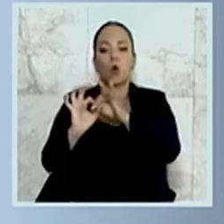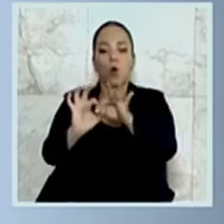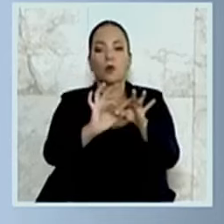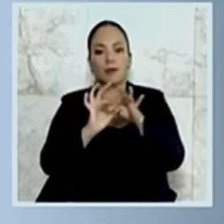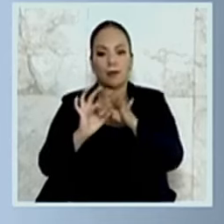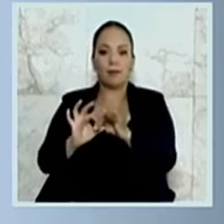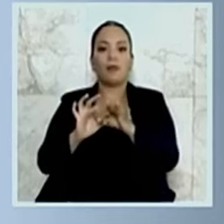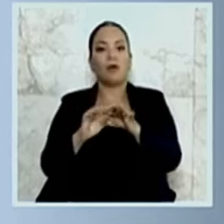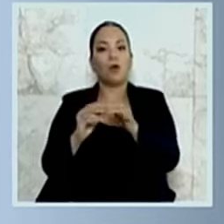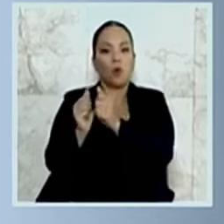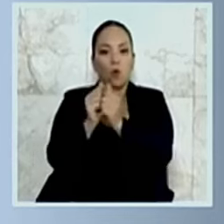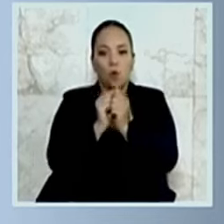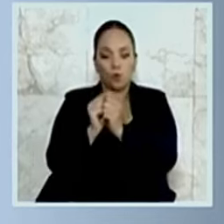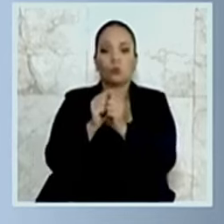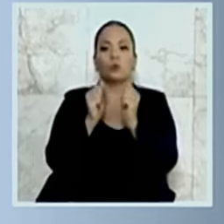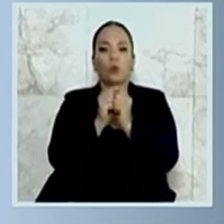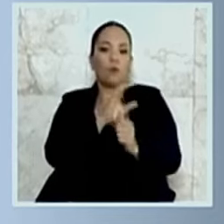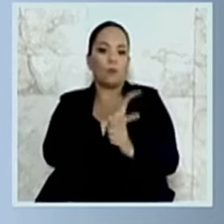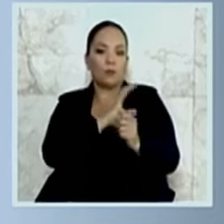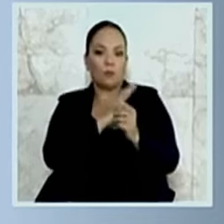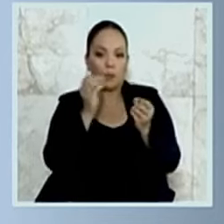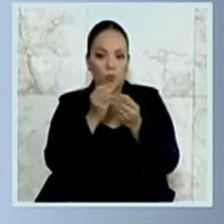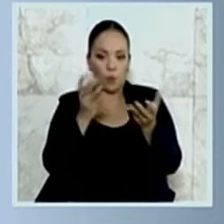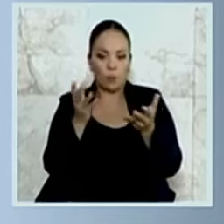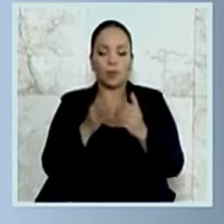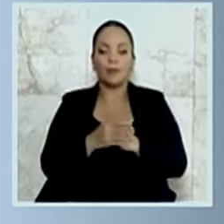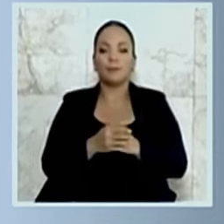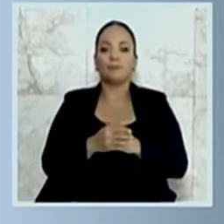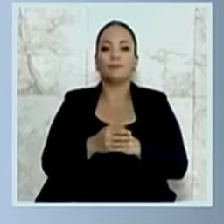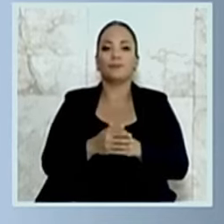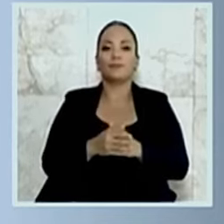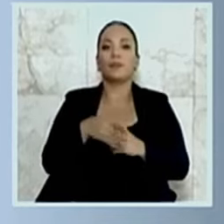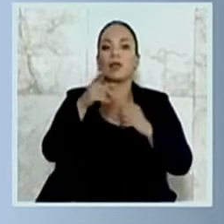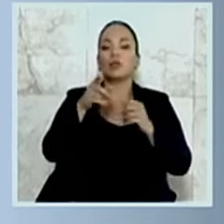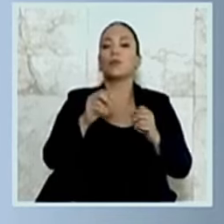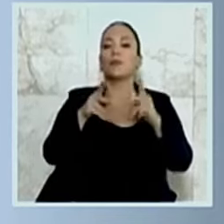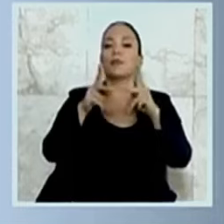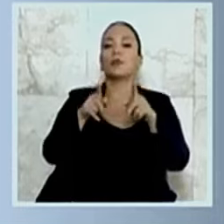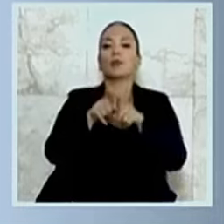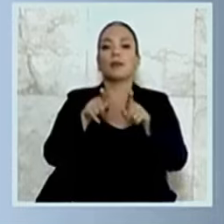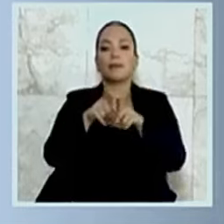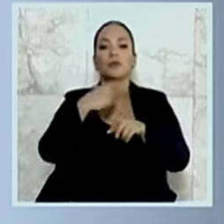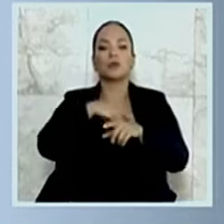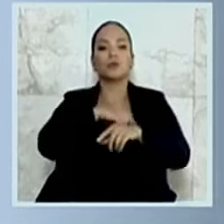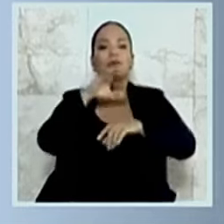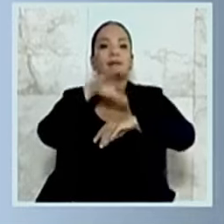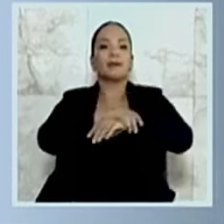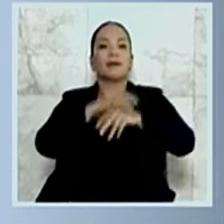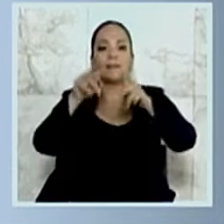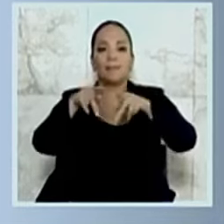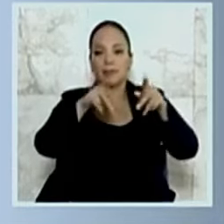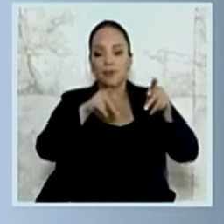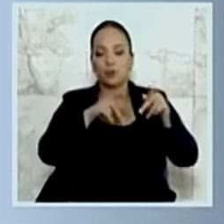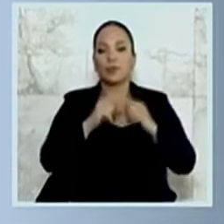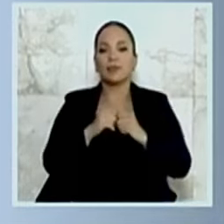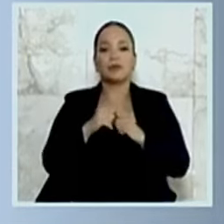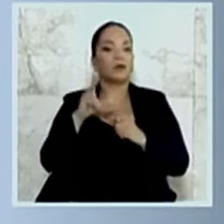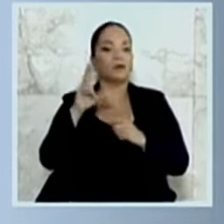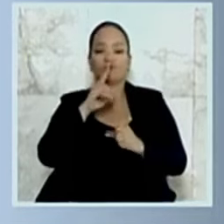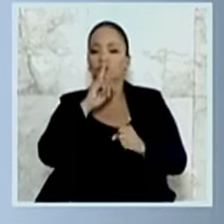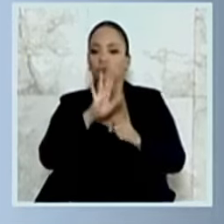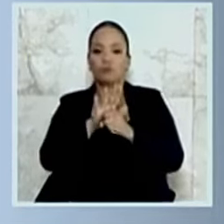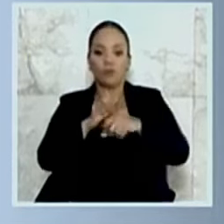personas al Ministerio Público por la comisión de delitos en centros penitenciarios. Seguimos trabajando de manera coordinada en operativo